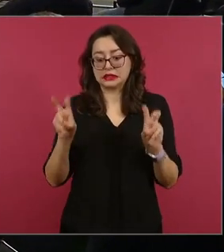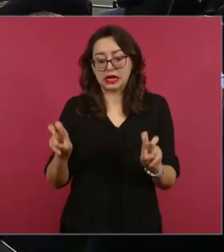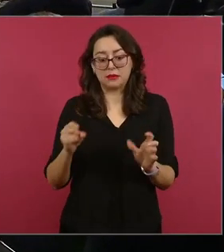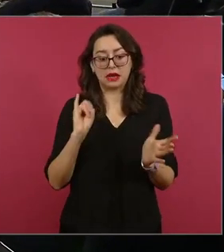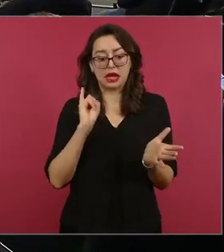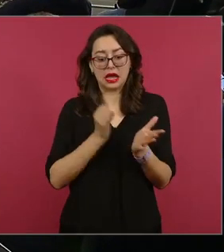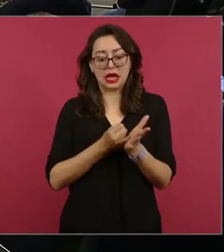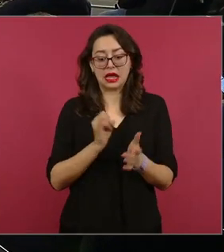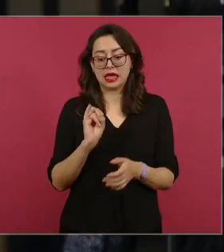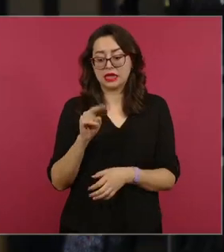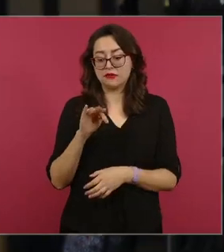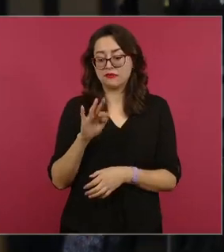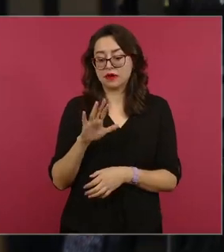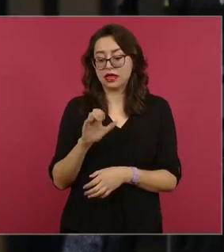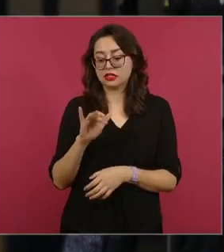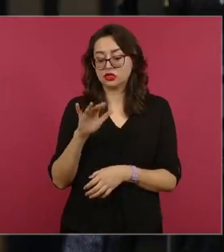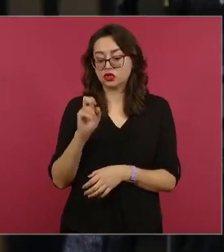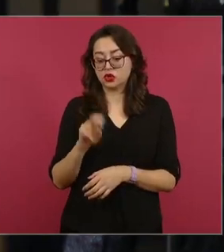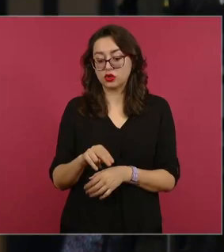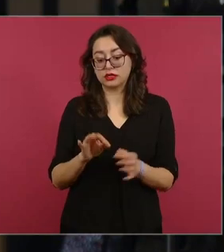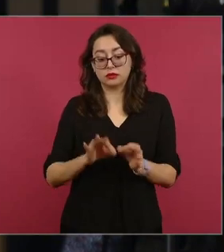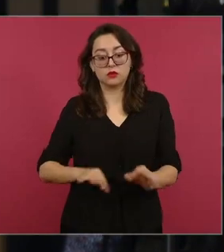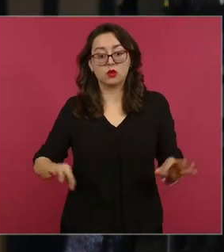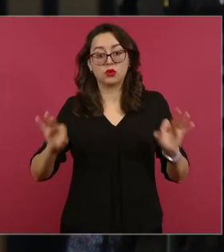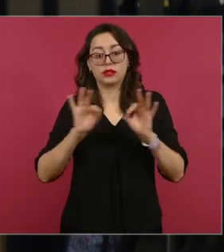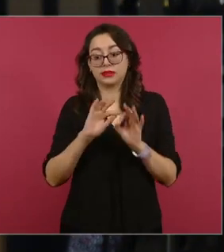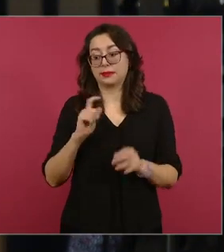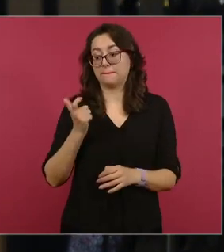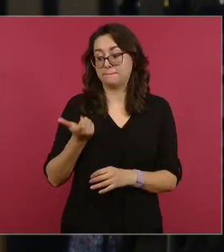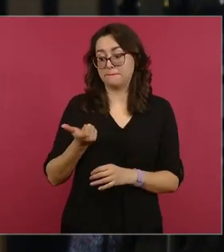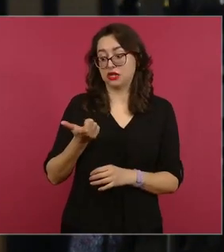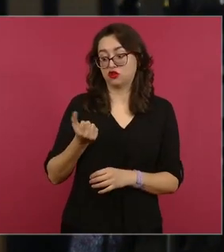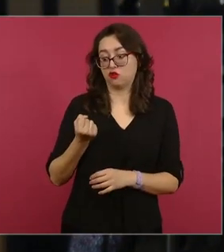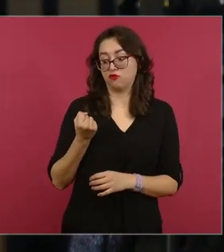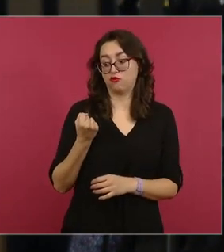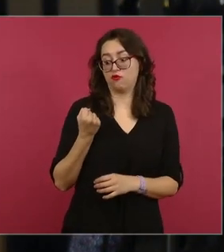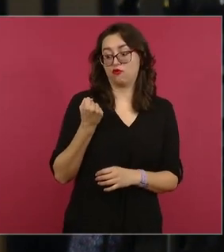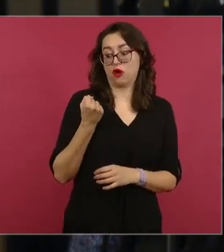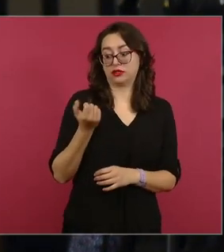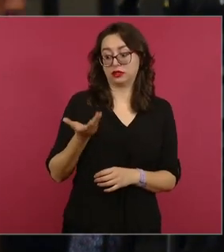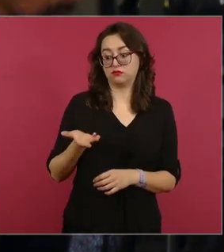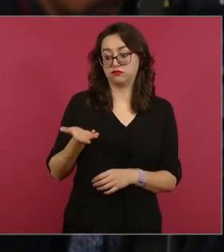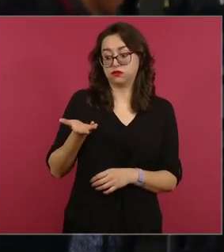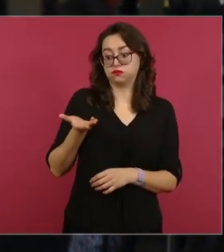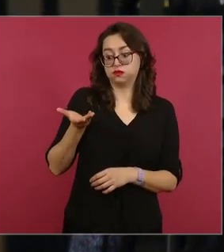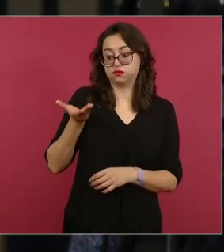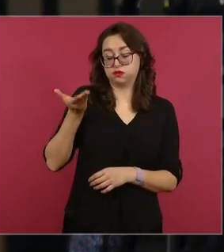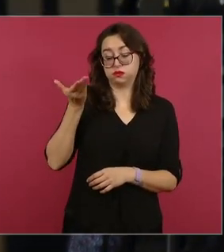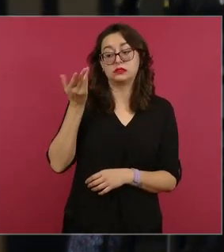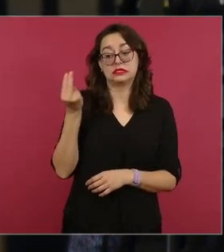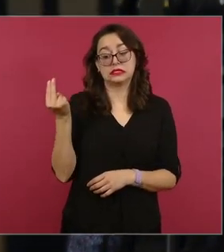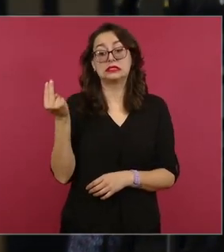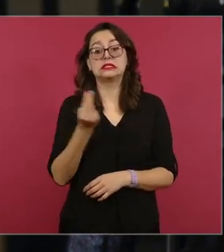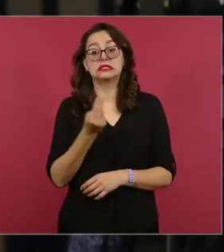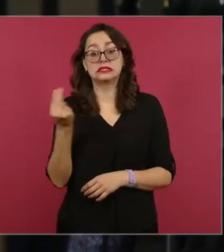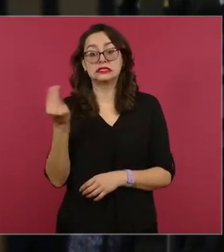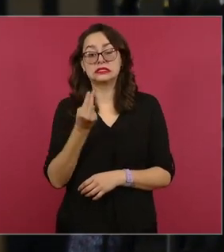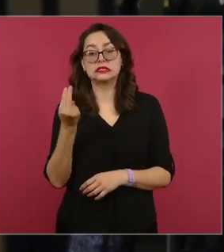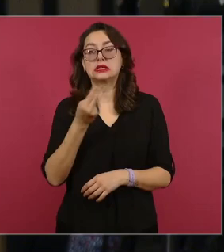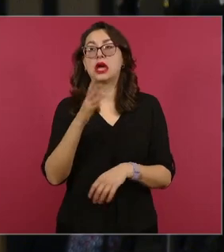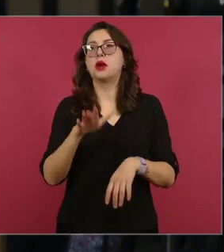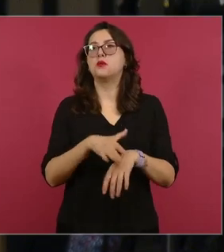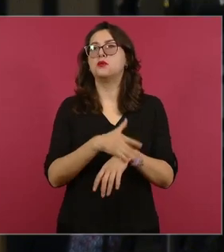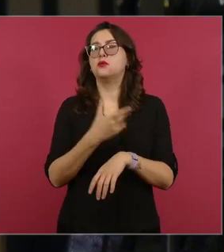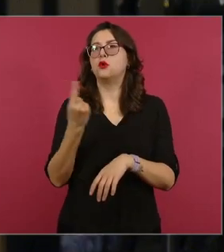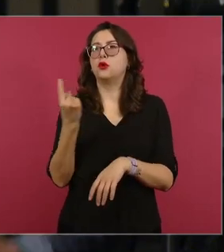una moneda fuerte, porque pues, casi el 50% de los productos y servicios